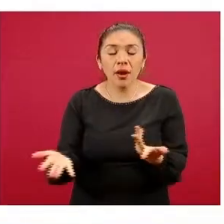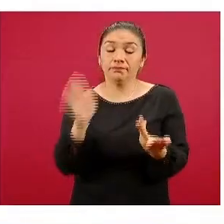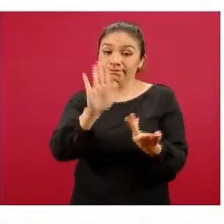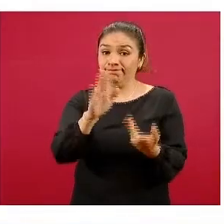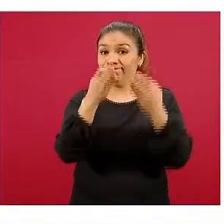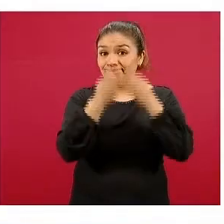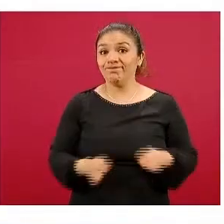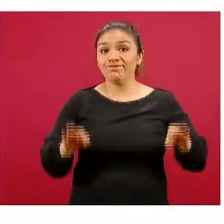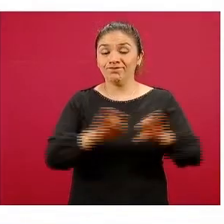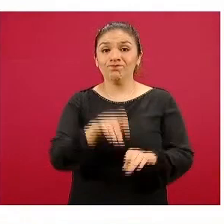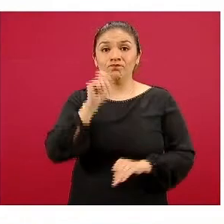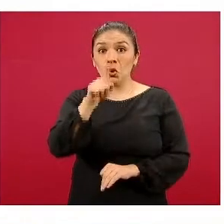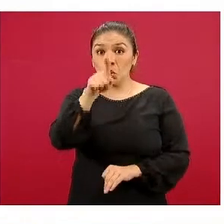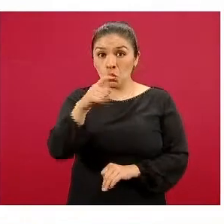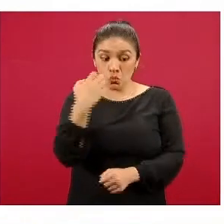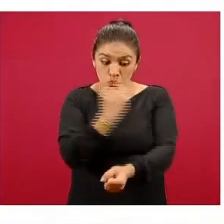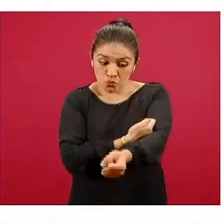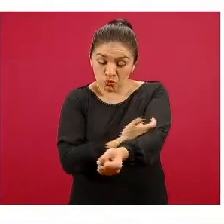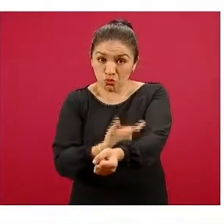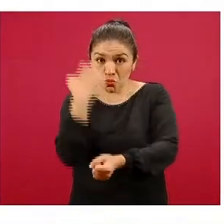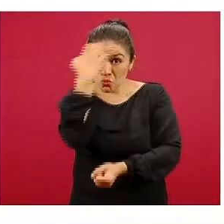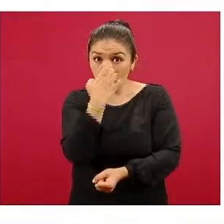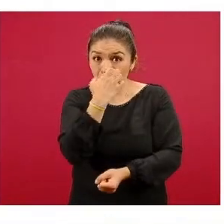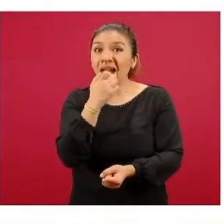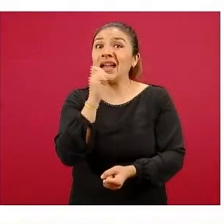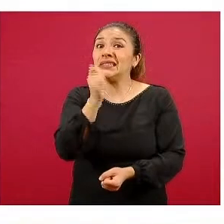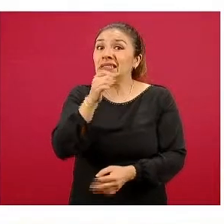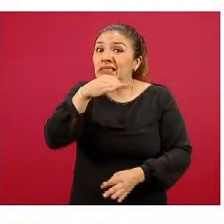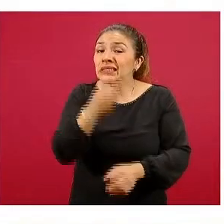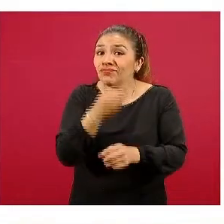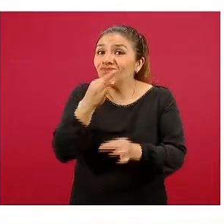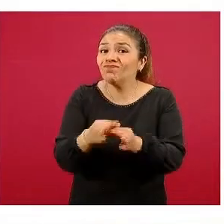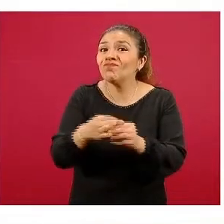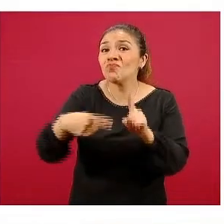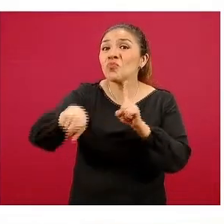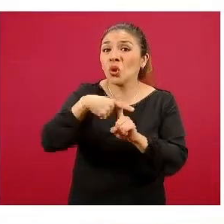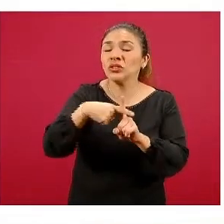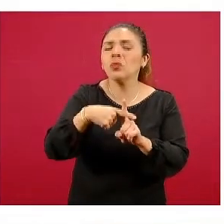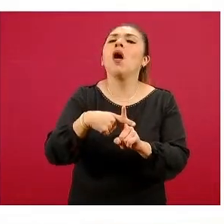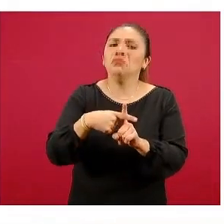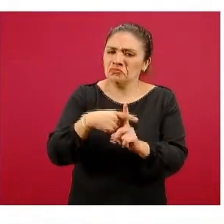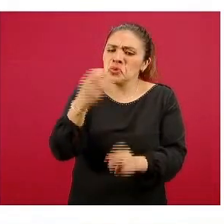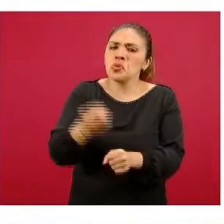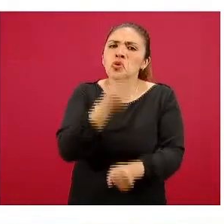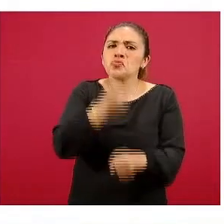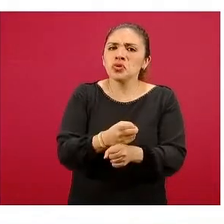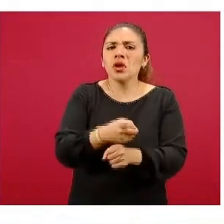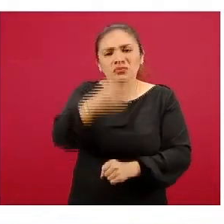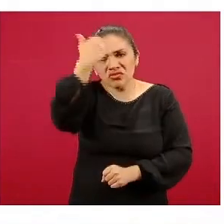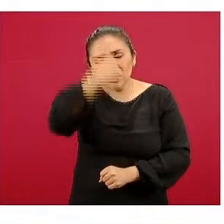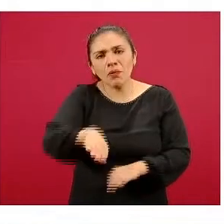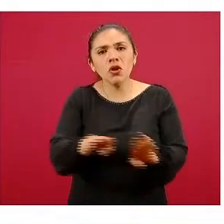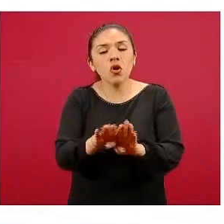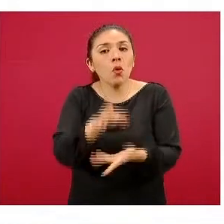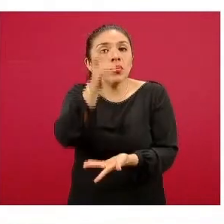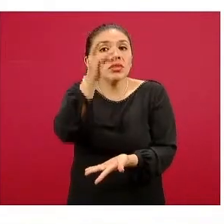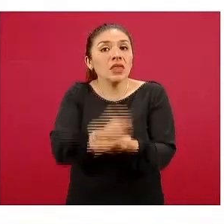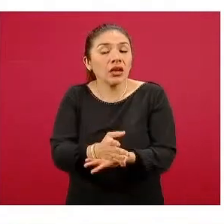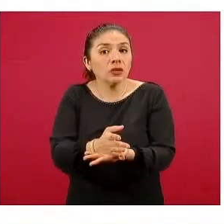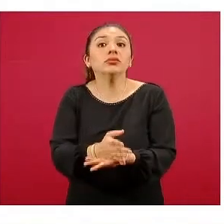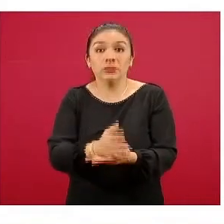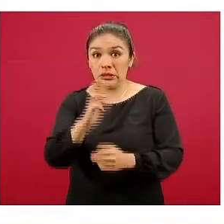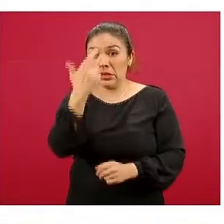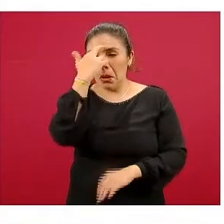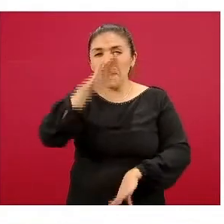que si nos hacemos la prueba y sale positivo, esto nos da la oportunidad de confirmar el diagnóstico.